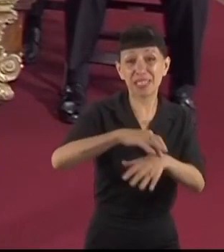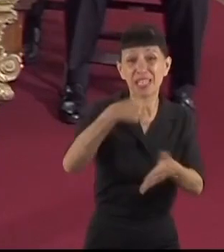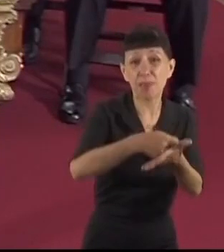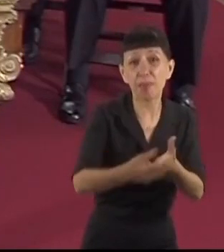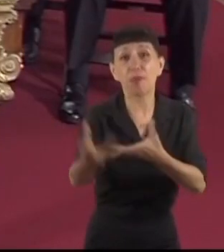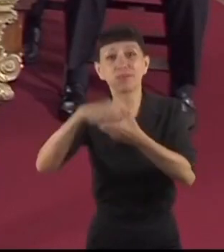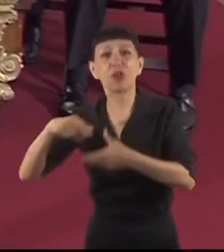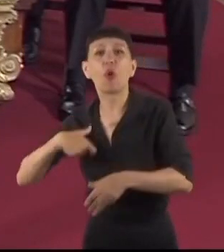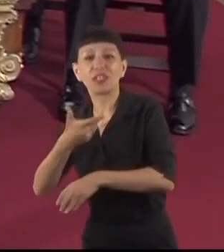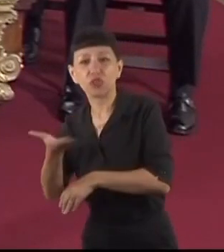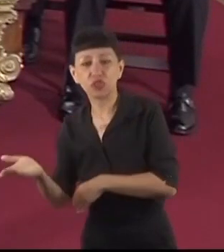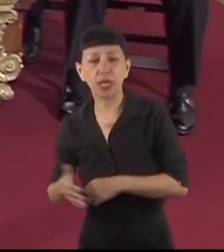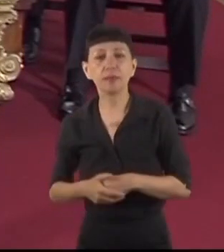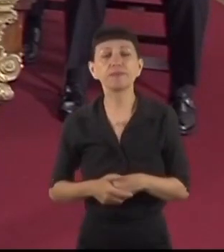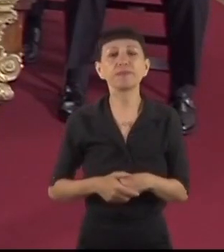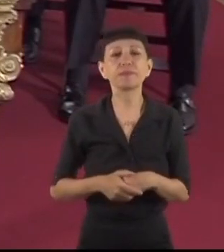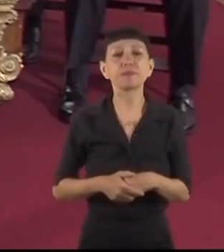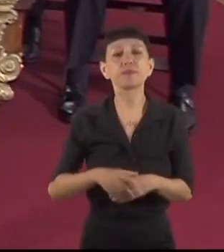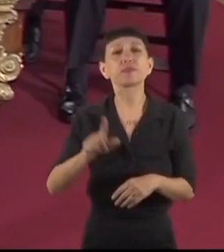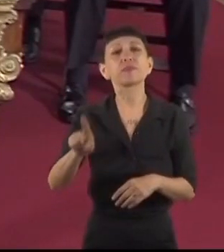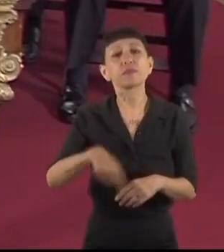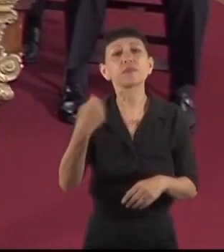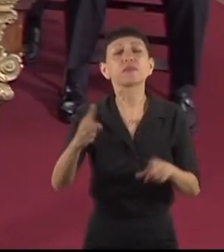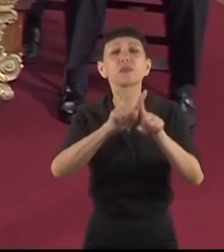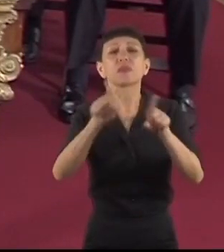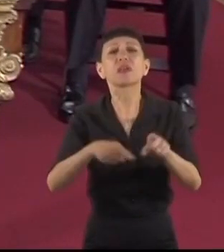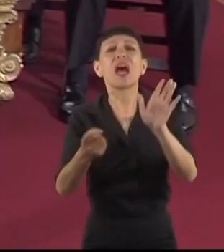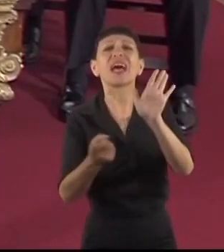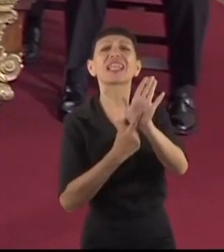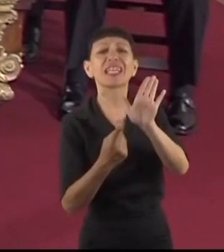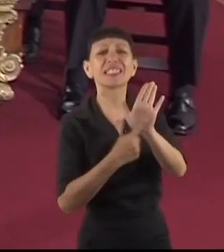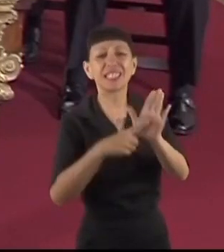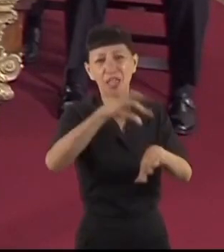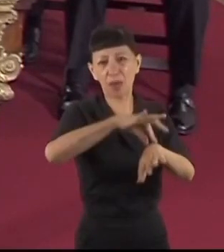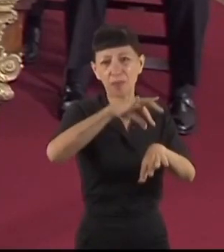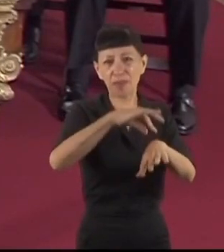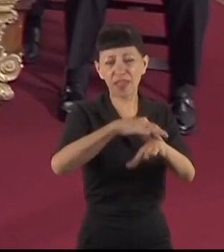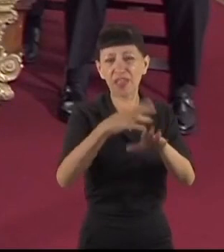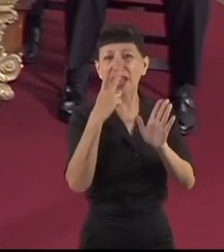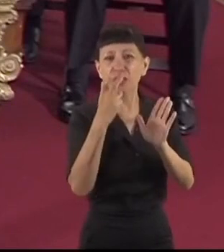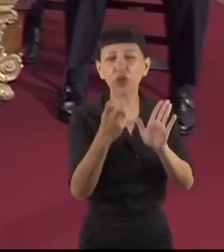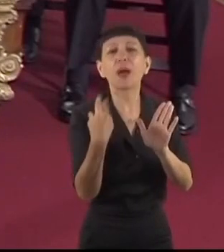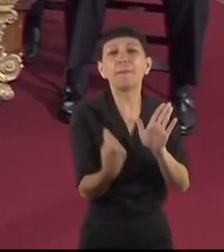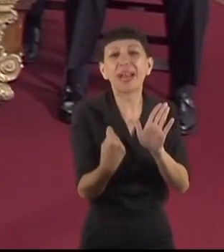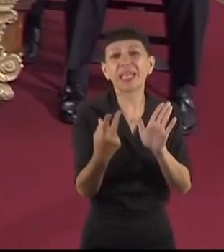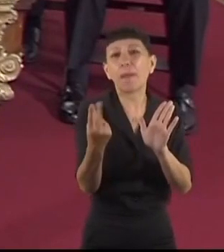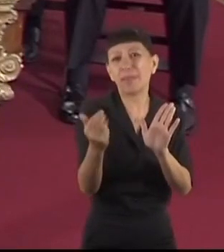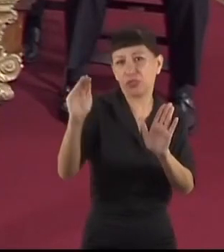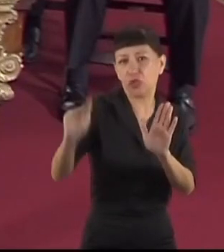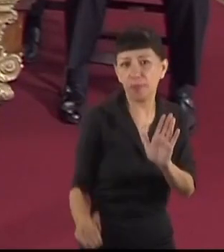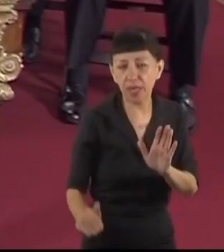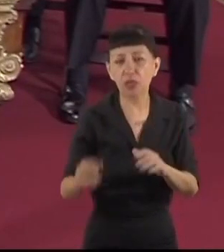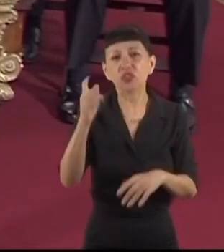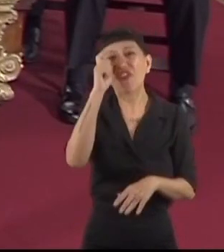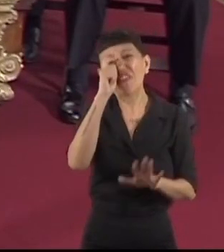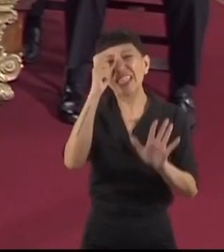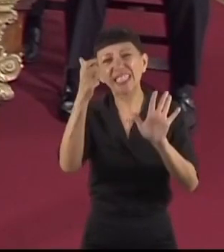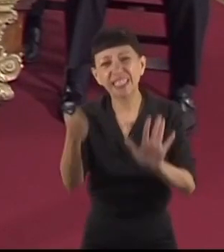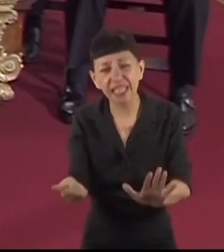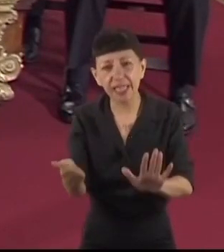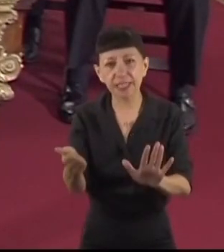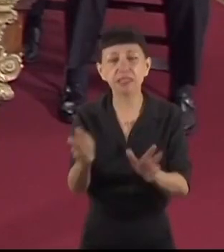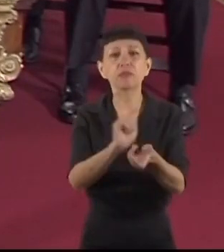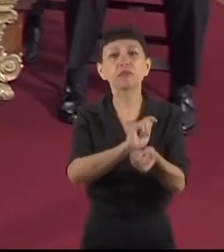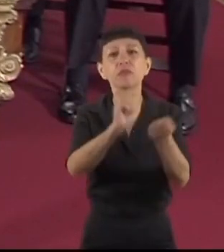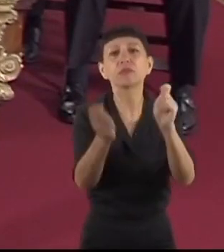restablecimiento de la receta electrónica para agilizar el servicio y minimizar costos 26 modificaciones